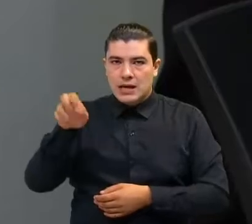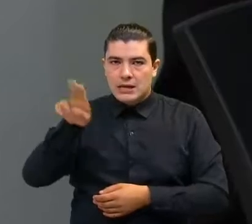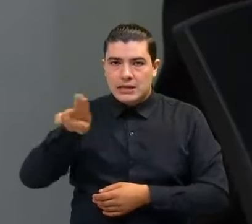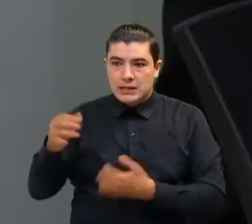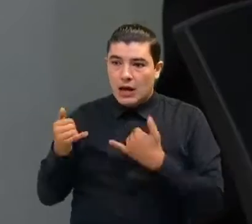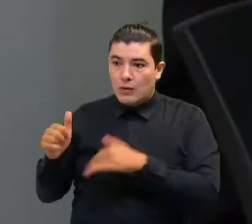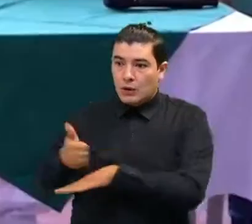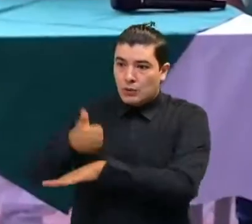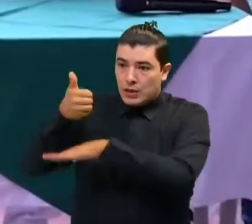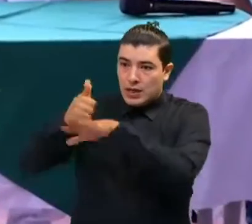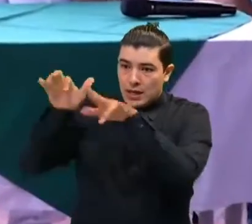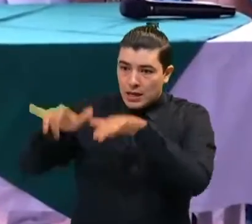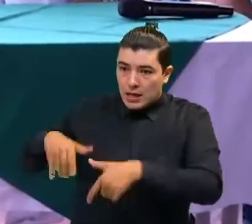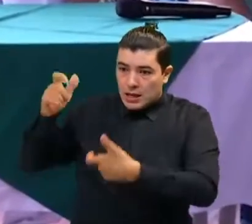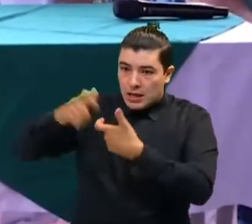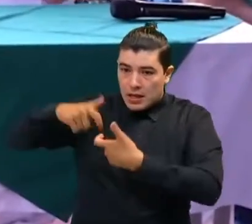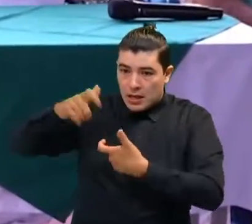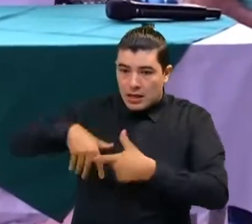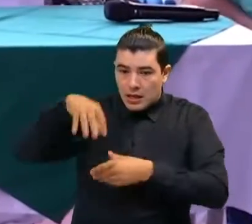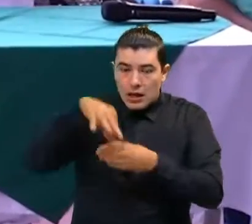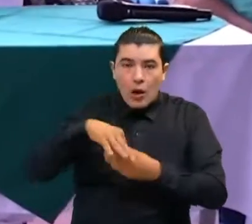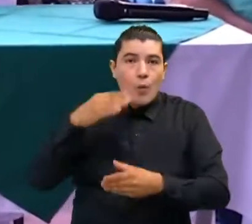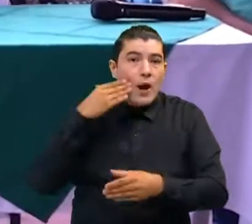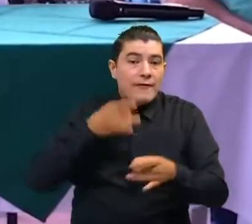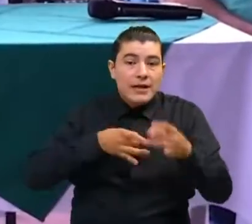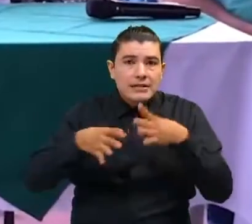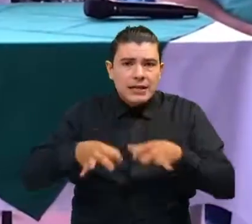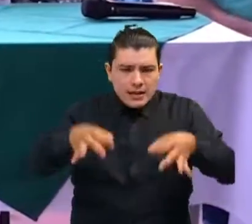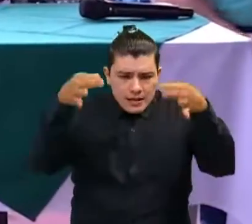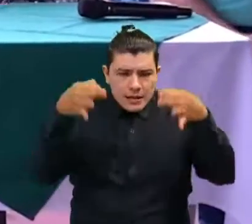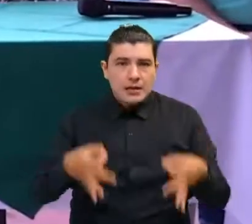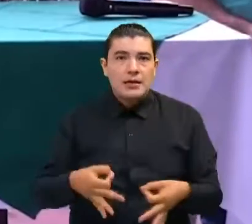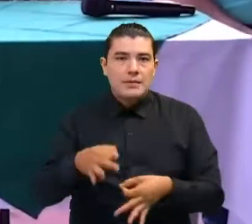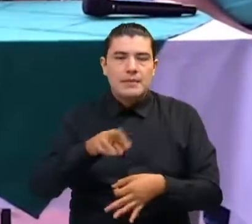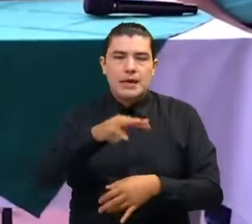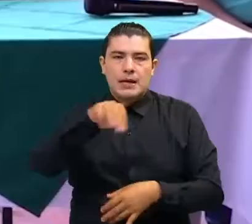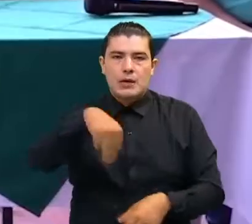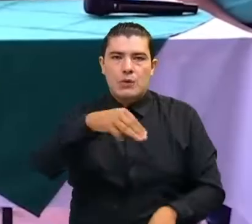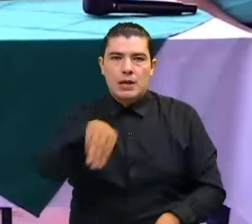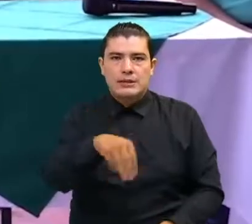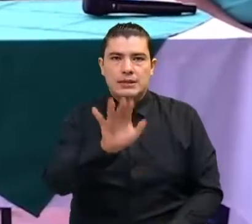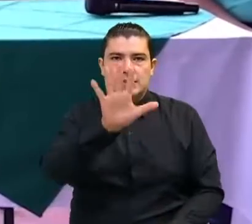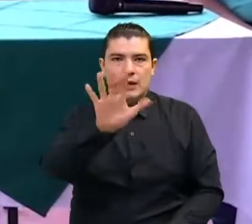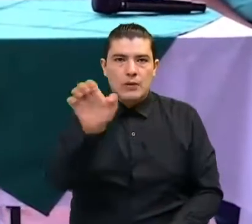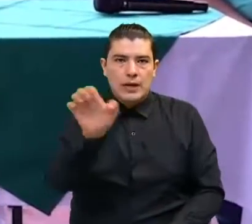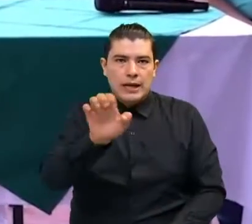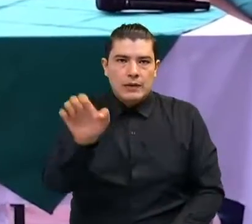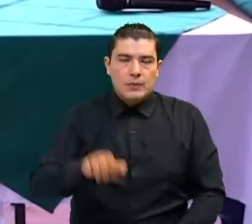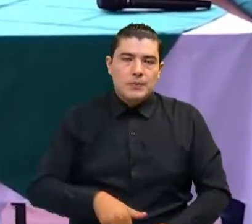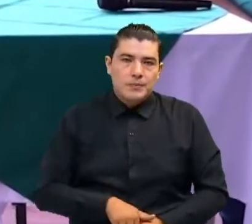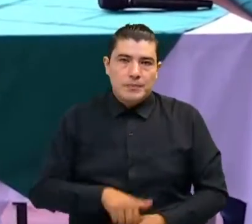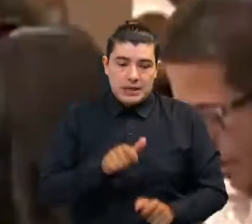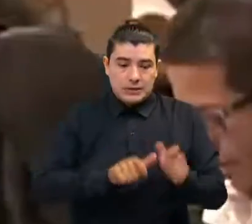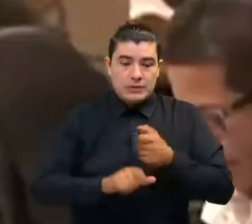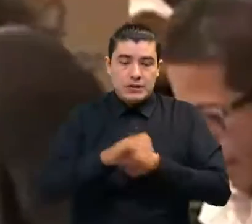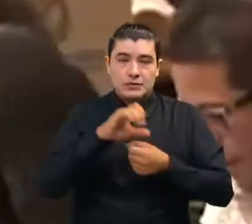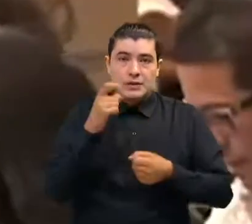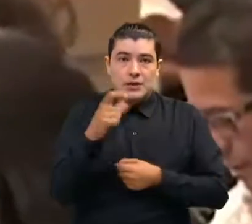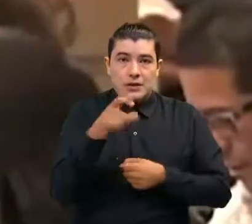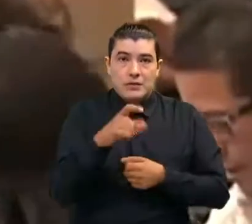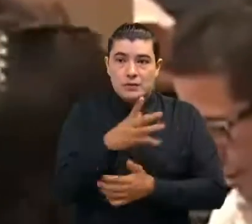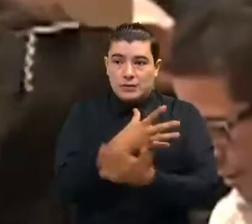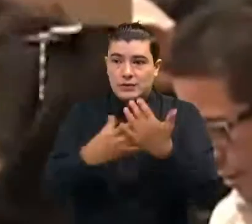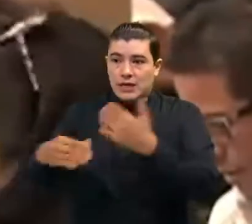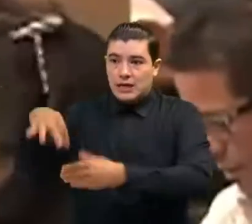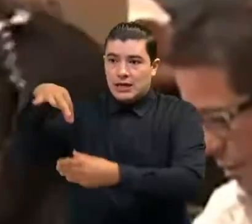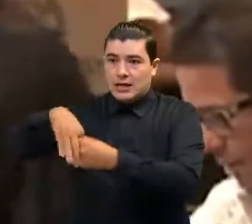establecida para esta jornada democrática sería el próximo miércoles 5 de enero, donde los cucuteños tendrán que salir a las urnas